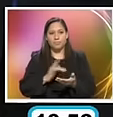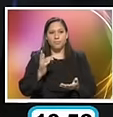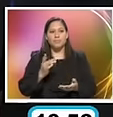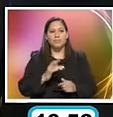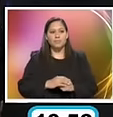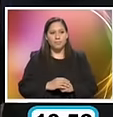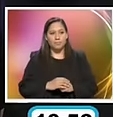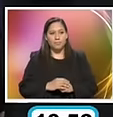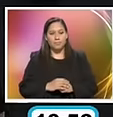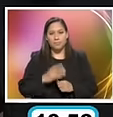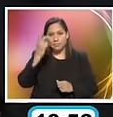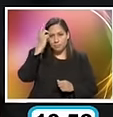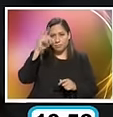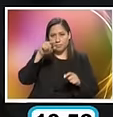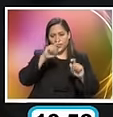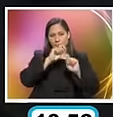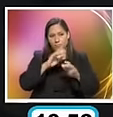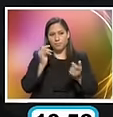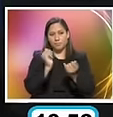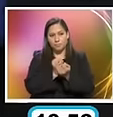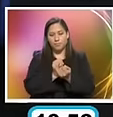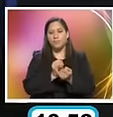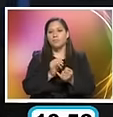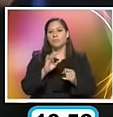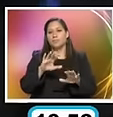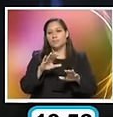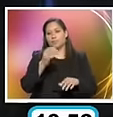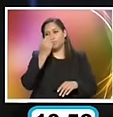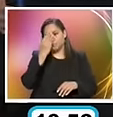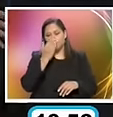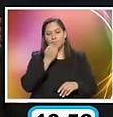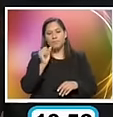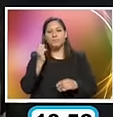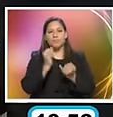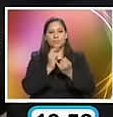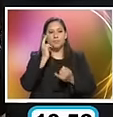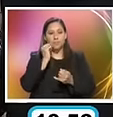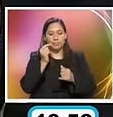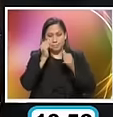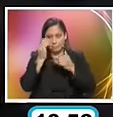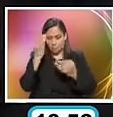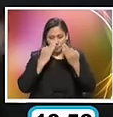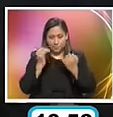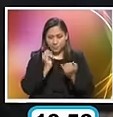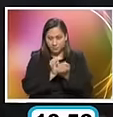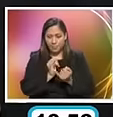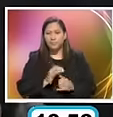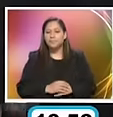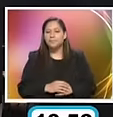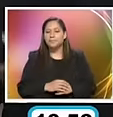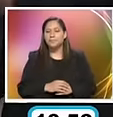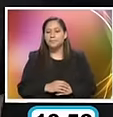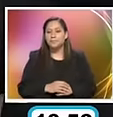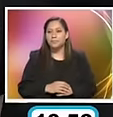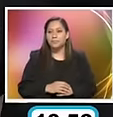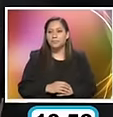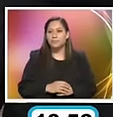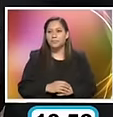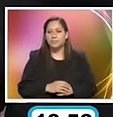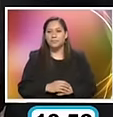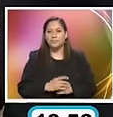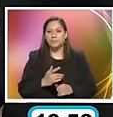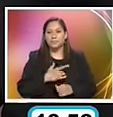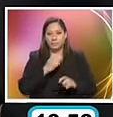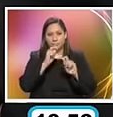Paulita. Dios te bendiga. Igualmente. Tremendo talento. También Enrique, que nos atendió también. Muchas Y gracias. bueno, me